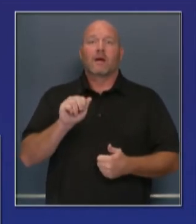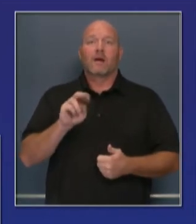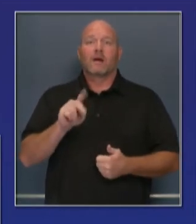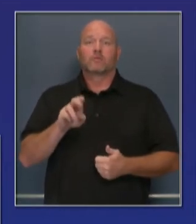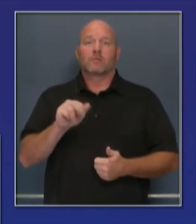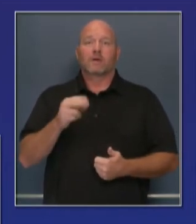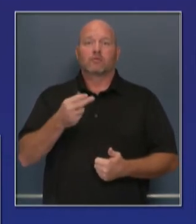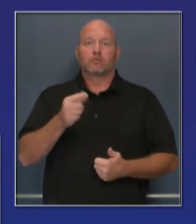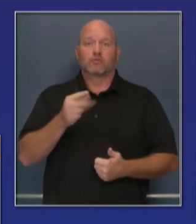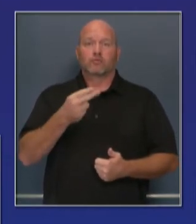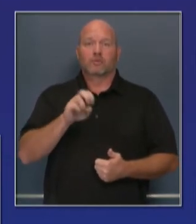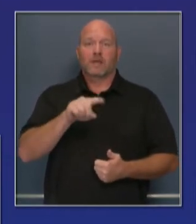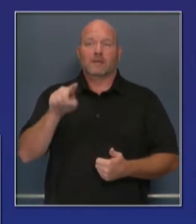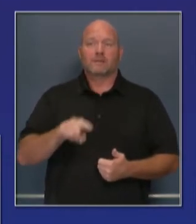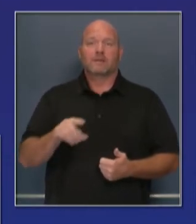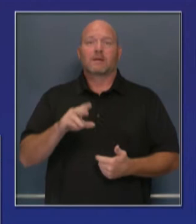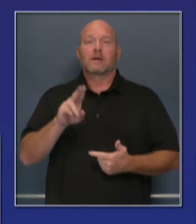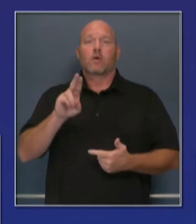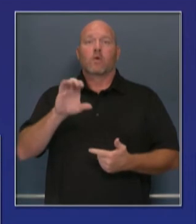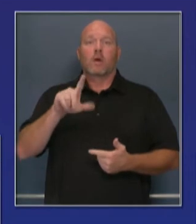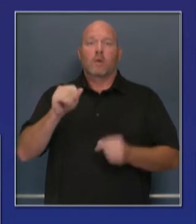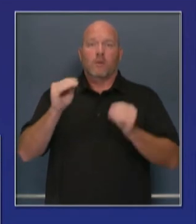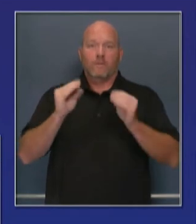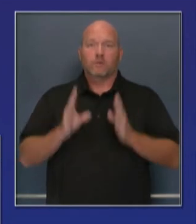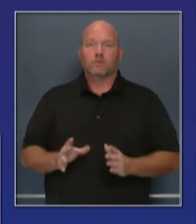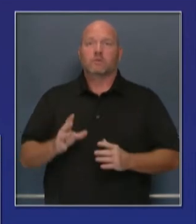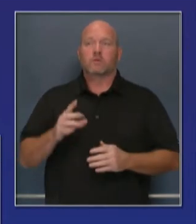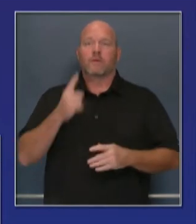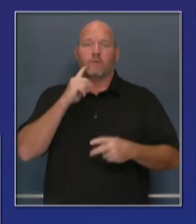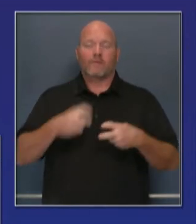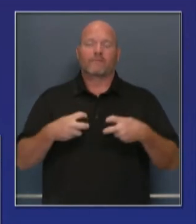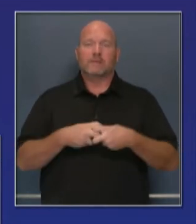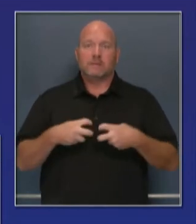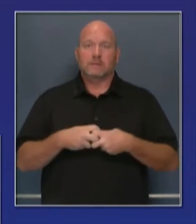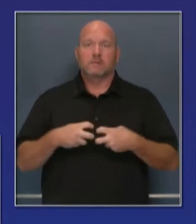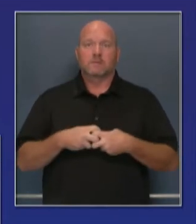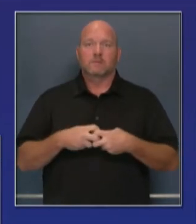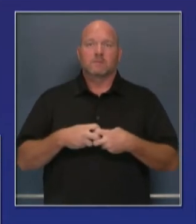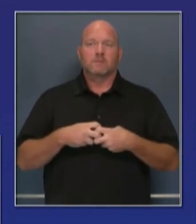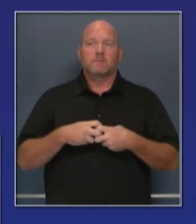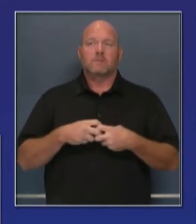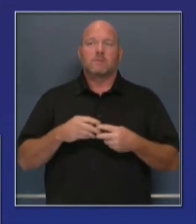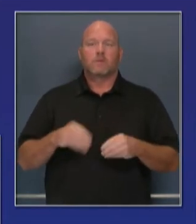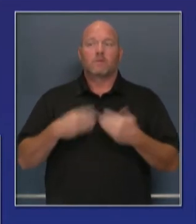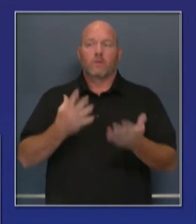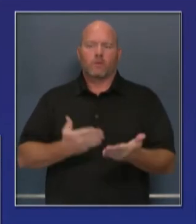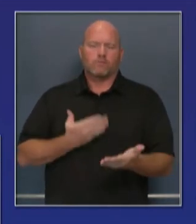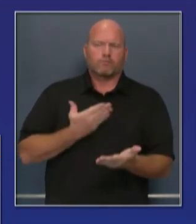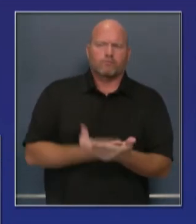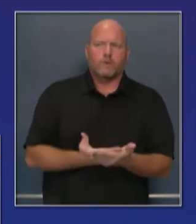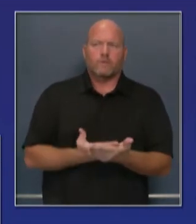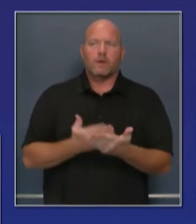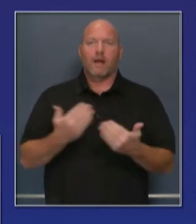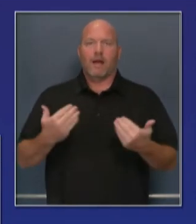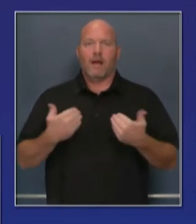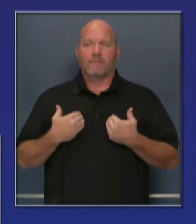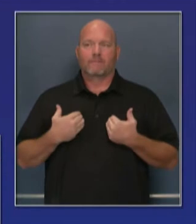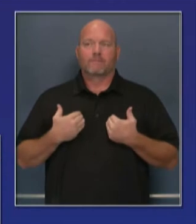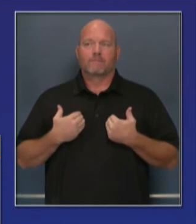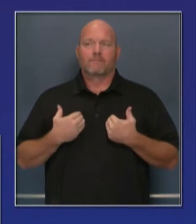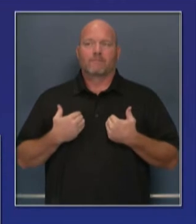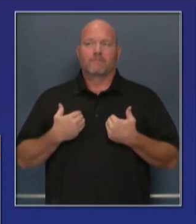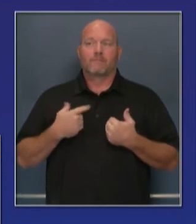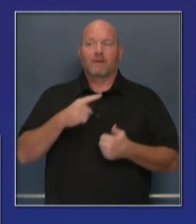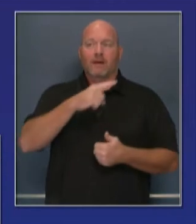Andrea Ghez de la UCLA ganó el premio Nobel por física por comprobar la existencia de